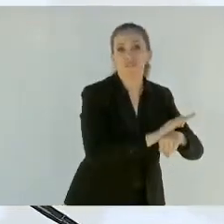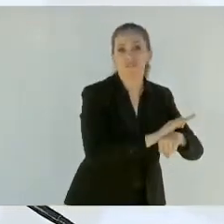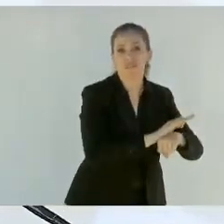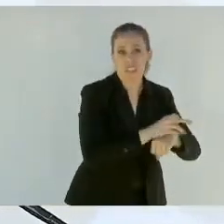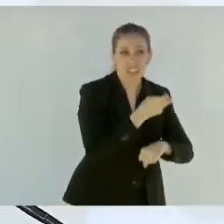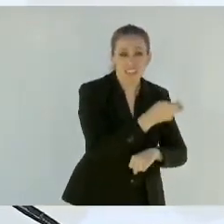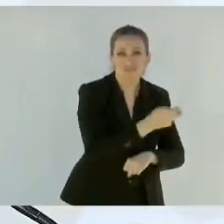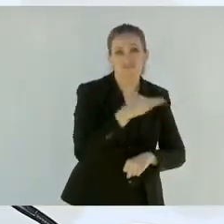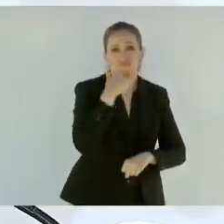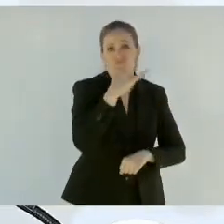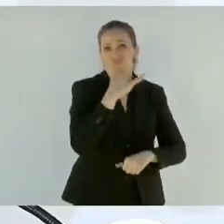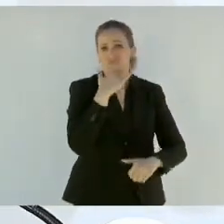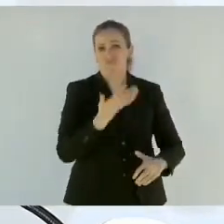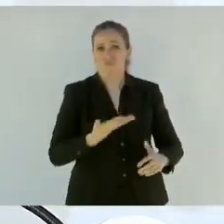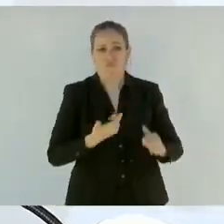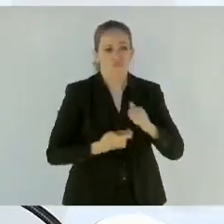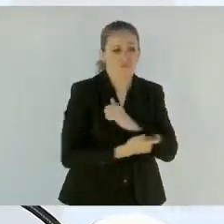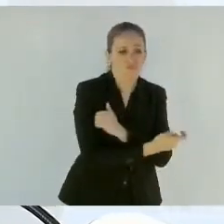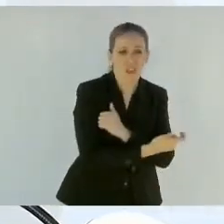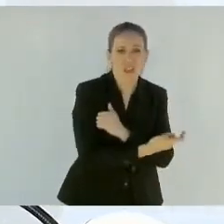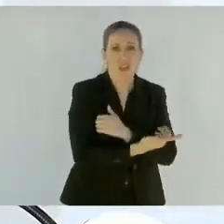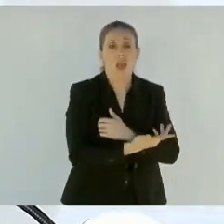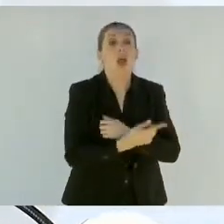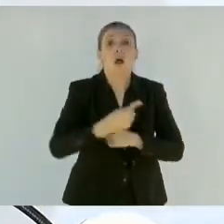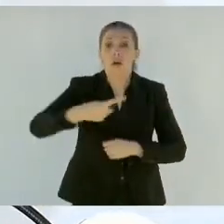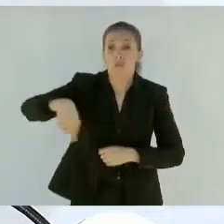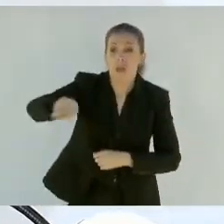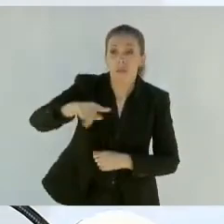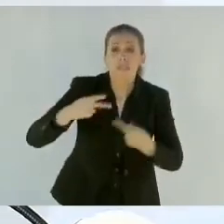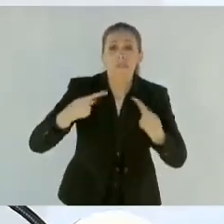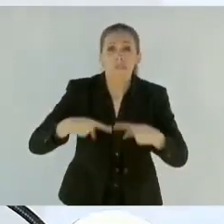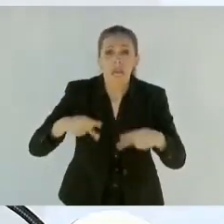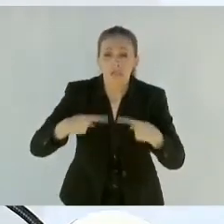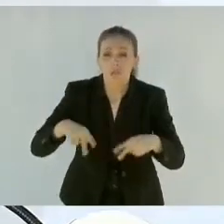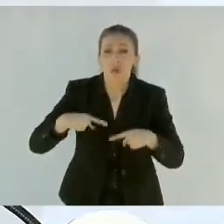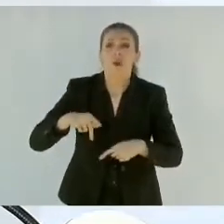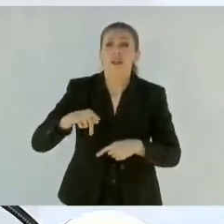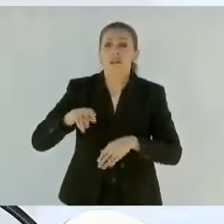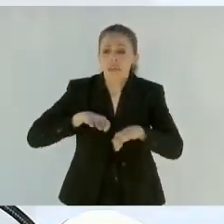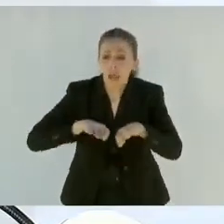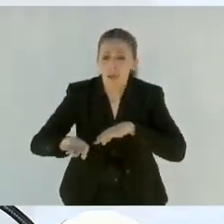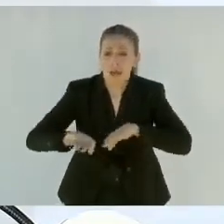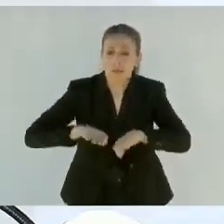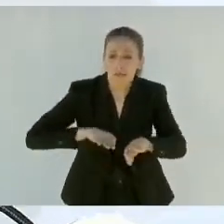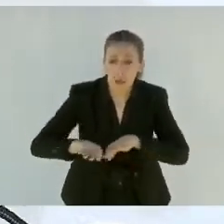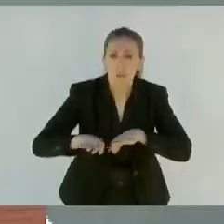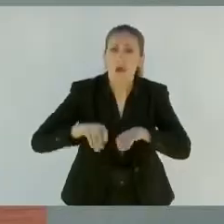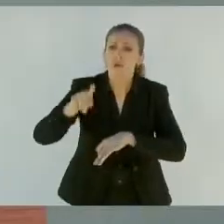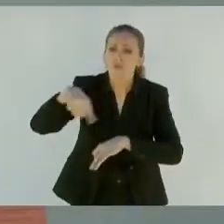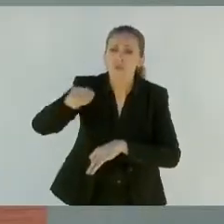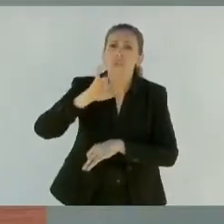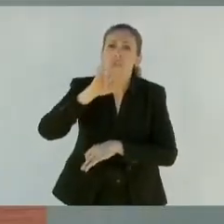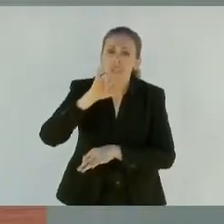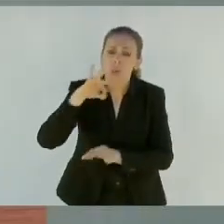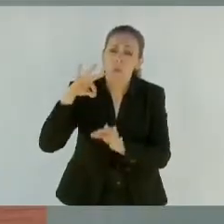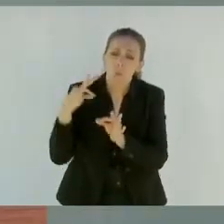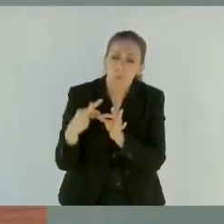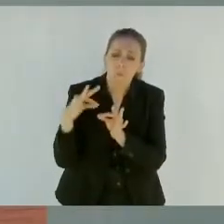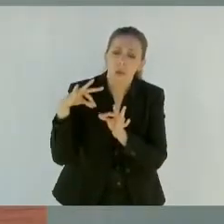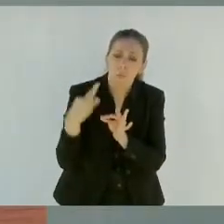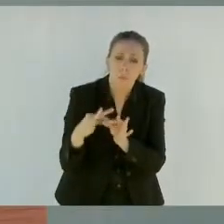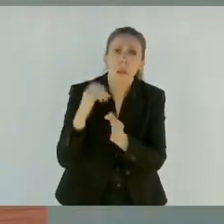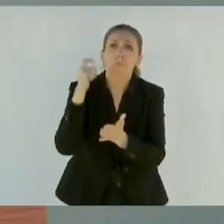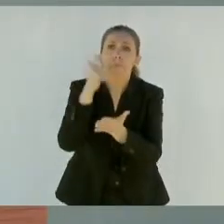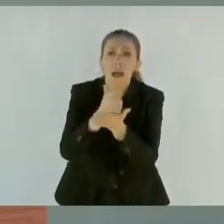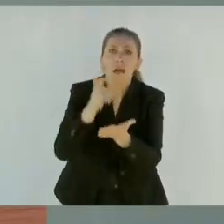los profesionales, los integrantes de las clases medias, pero las grandes corporaciones